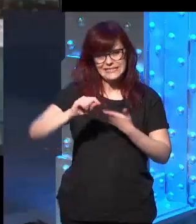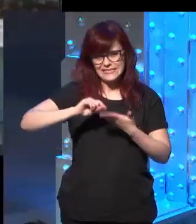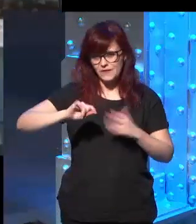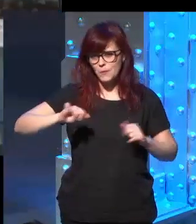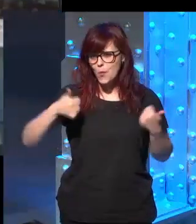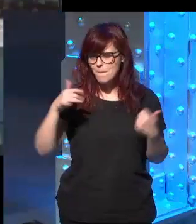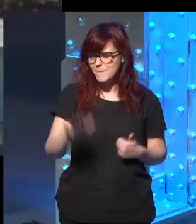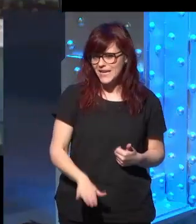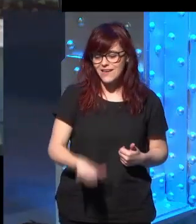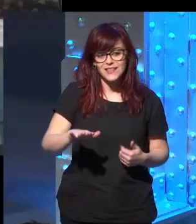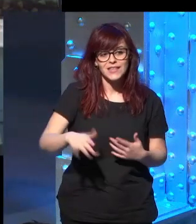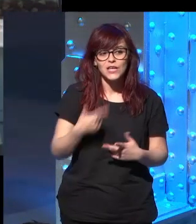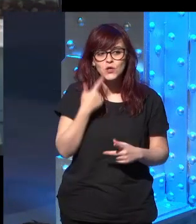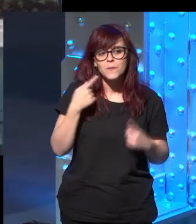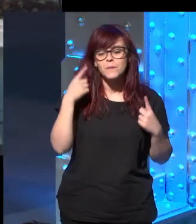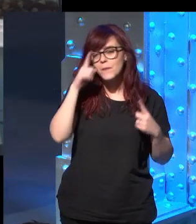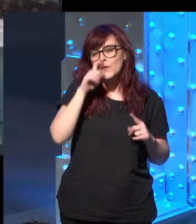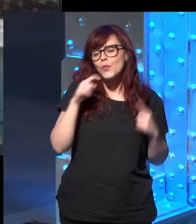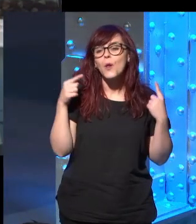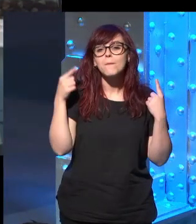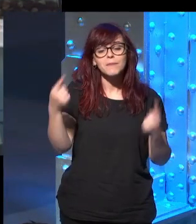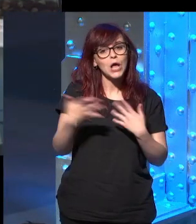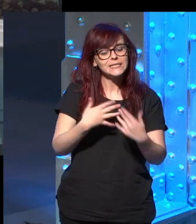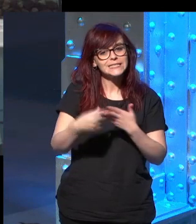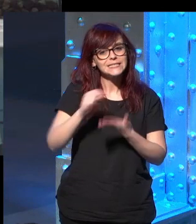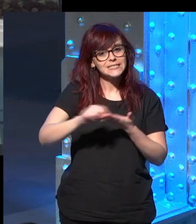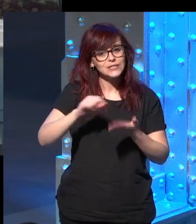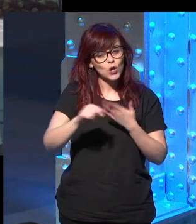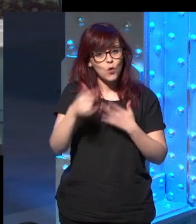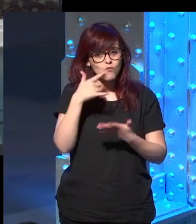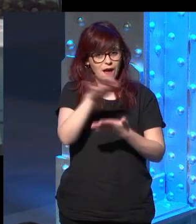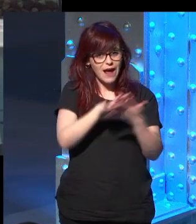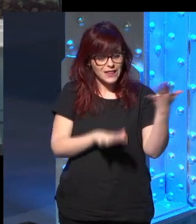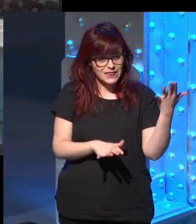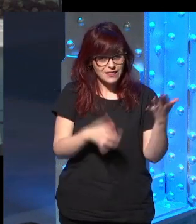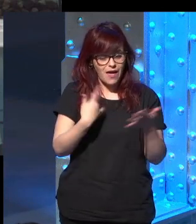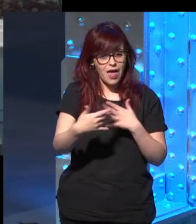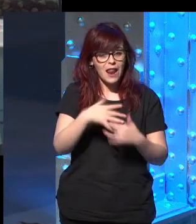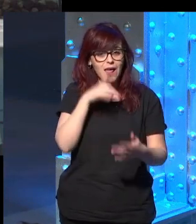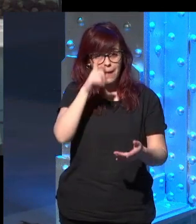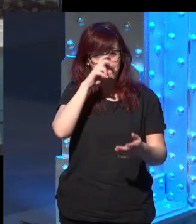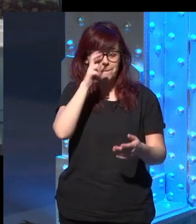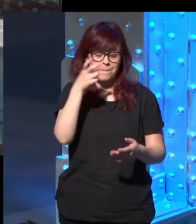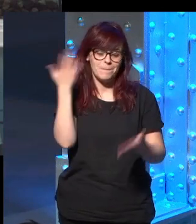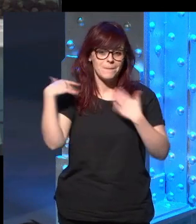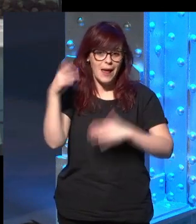muy pequeña y lo primero que recuerdo haber escrito fue una carta al entonces príncipe Felipe.